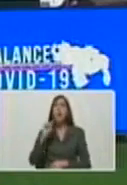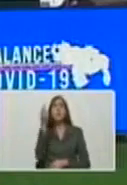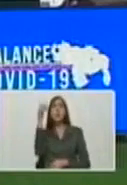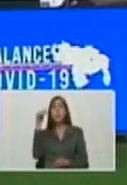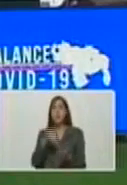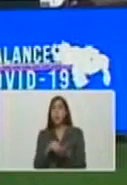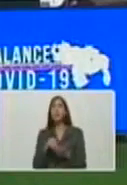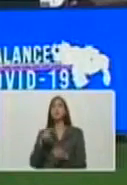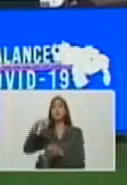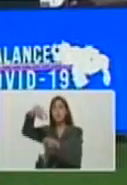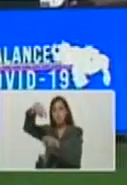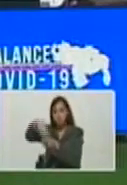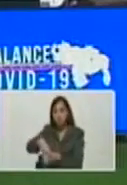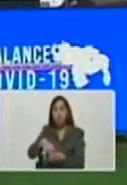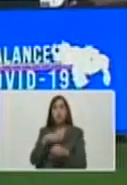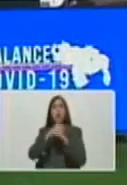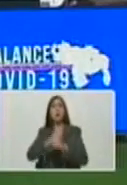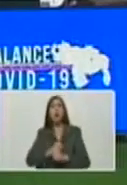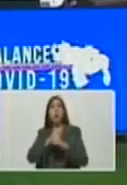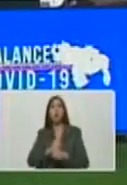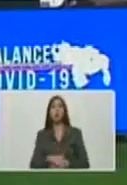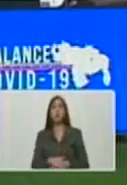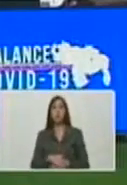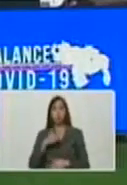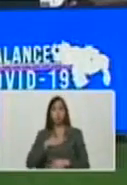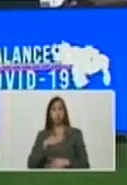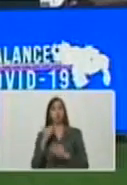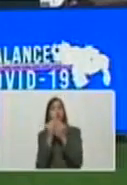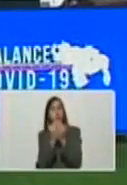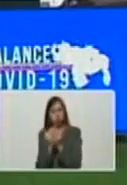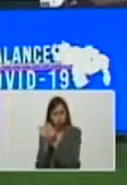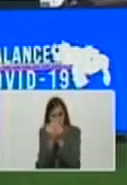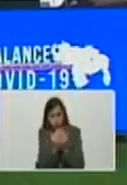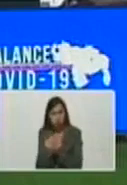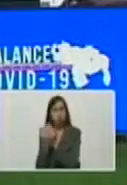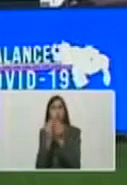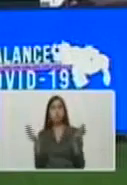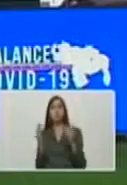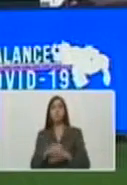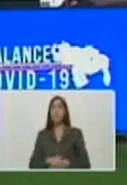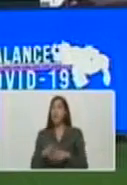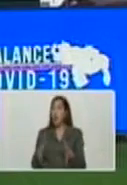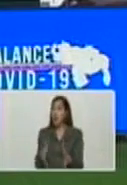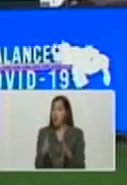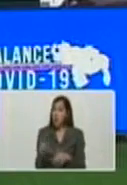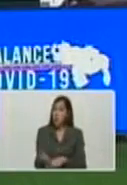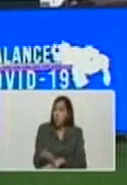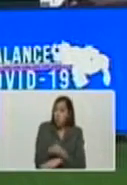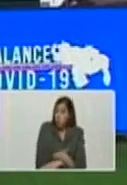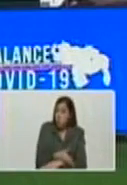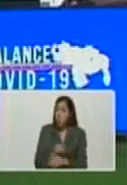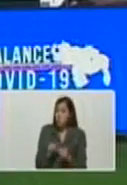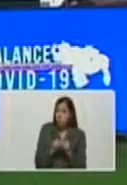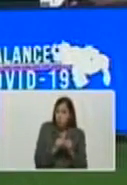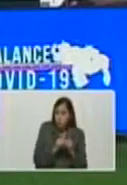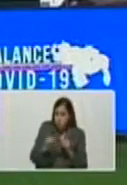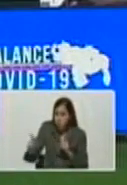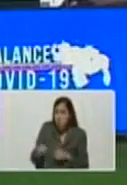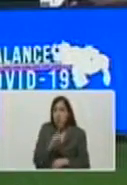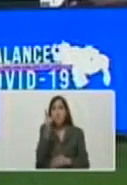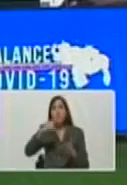el Lusitano. Yo estudié, me pareció, porque Lusitano había ganado muy bien en la distancia de